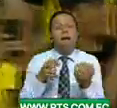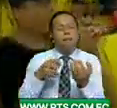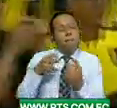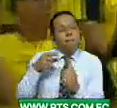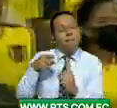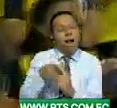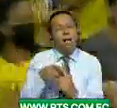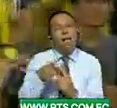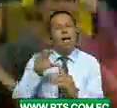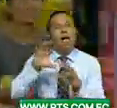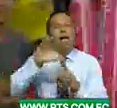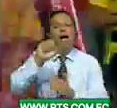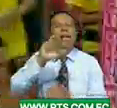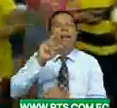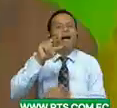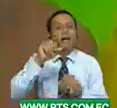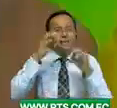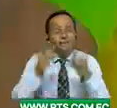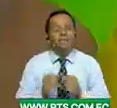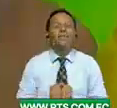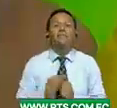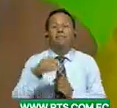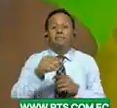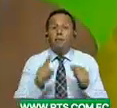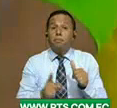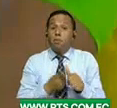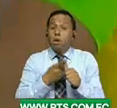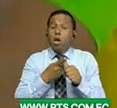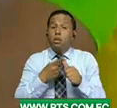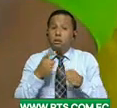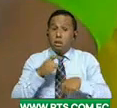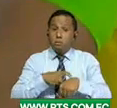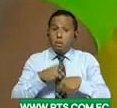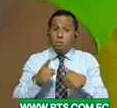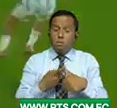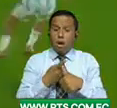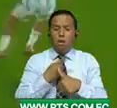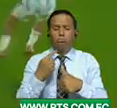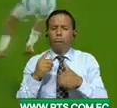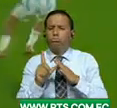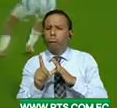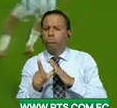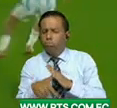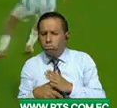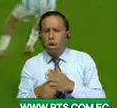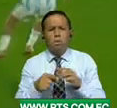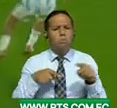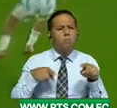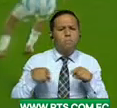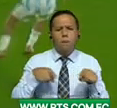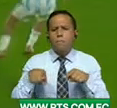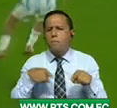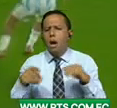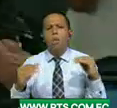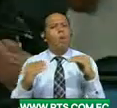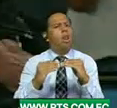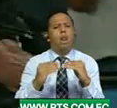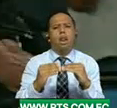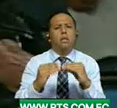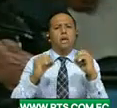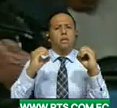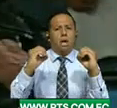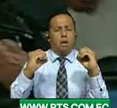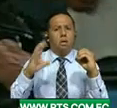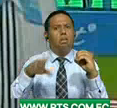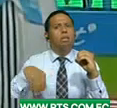Qatar. En la primera etapa se vio un juego parejo, pero sería el equipo argentino quien marcaría por intermedio de Julián Álvarez a los